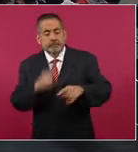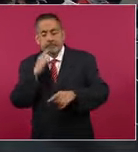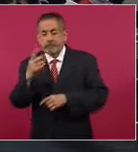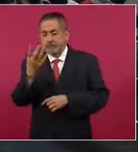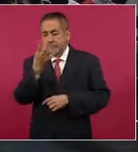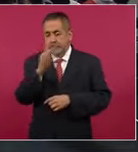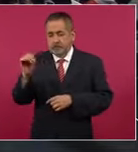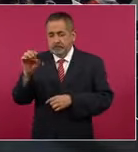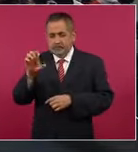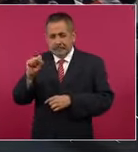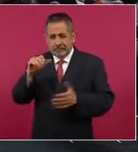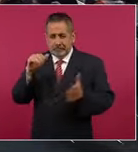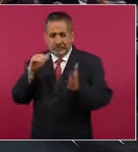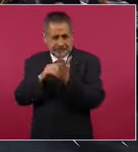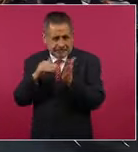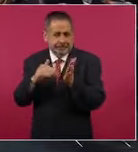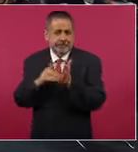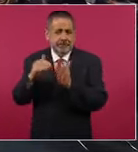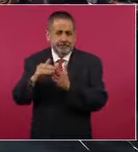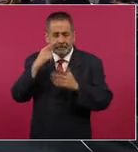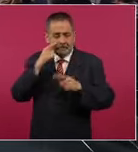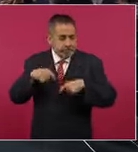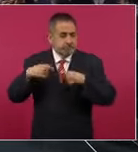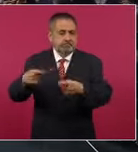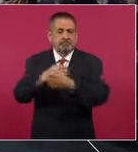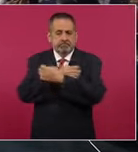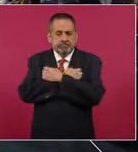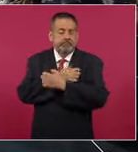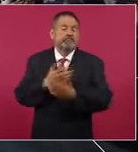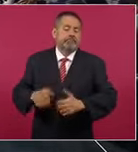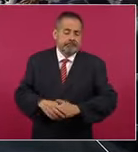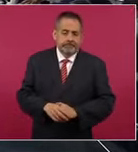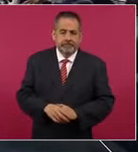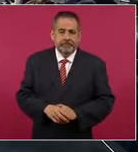960 mil millones para la educación.